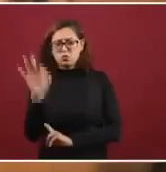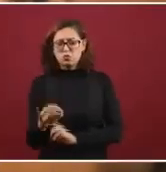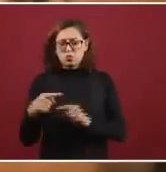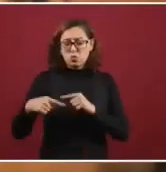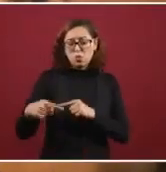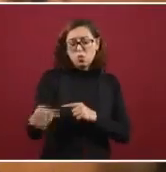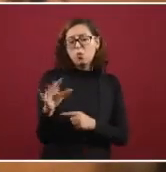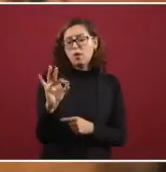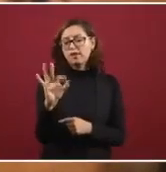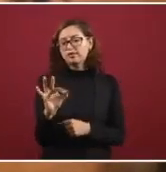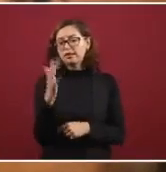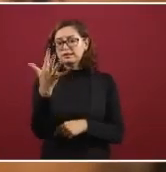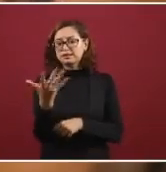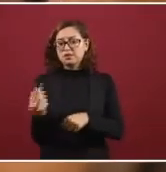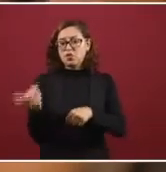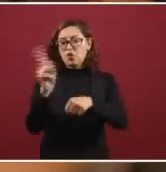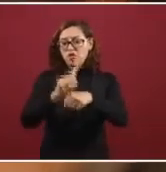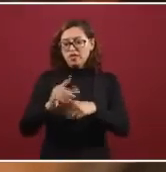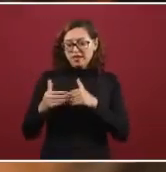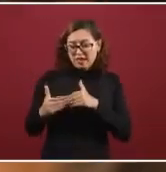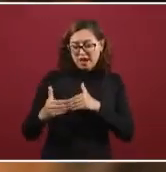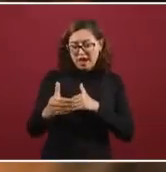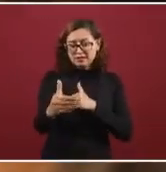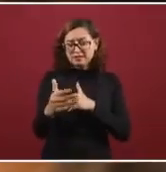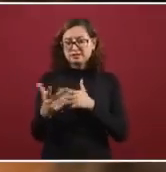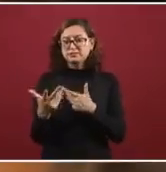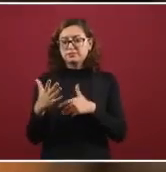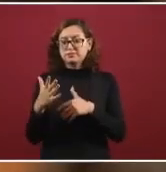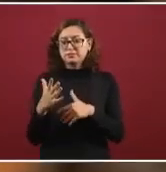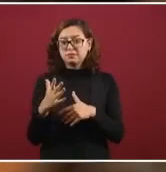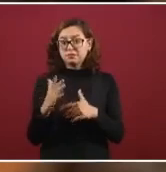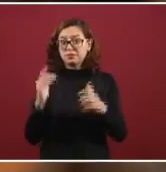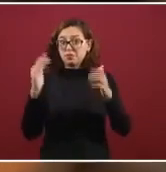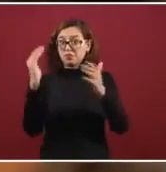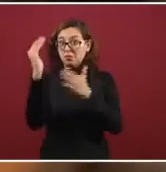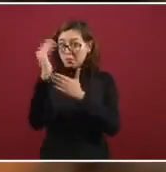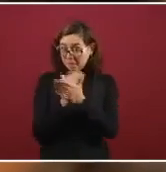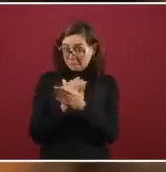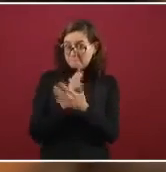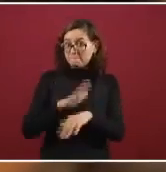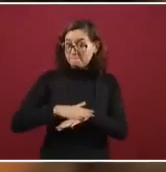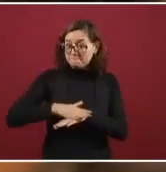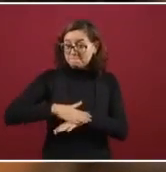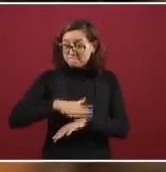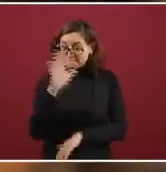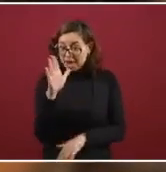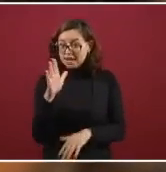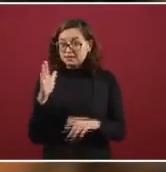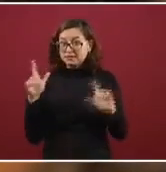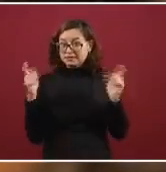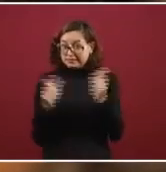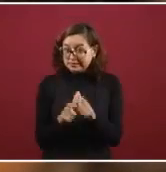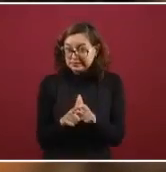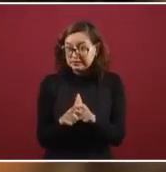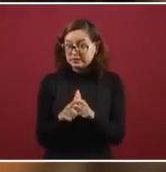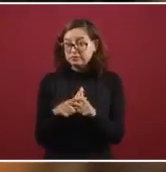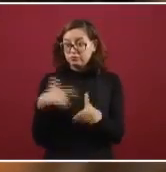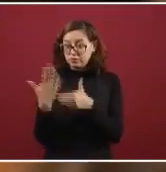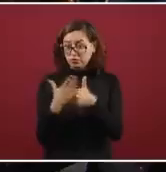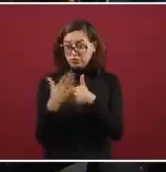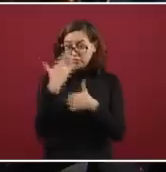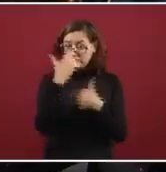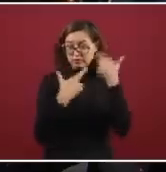mexicano tiene, o se acordó con el gobierno de Estados Unidos, una reducción mayor en estos 45 días que se haga la siguiente